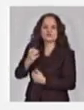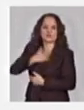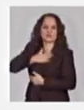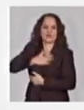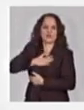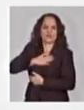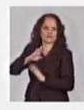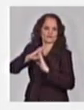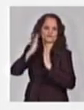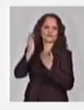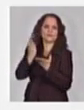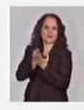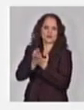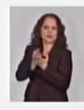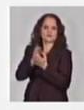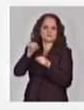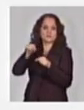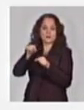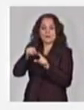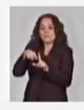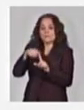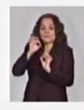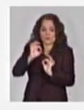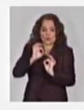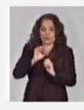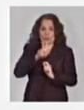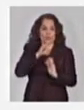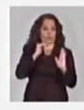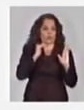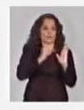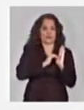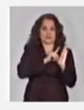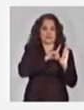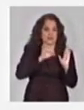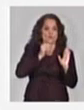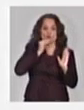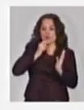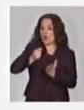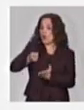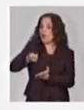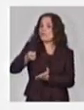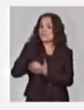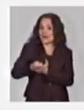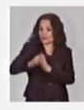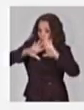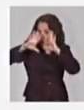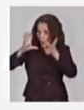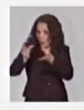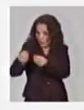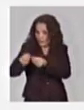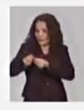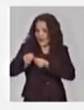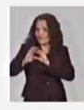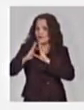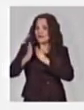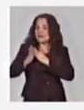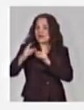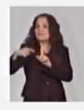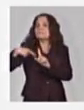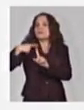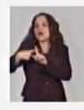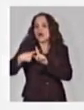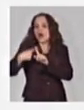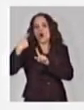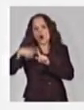día me dijiste, la canasta más un poquito, ya no tenemos que hablar con tanto trabajo, es la canasta multiplicado por 1.3